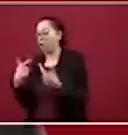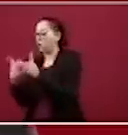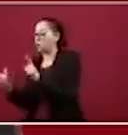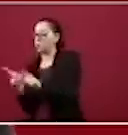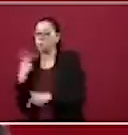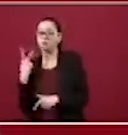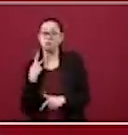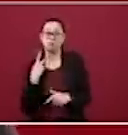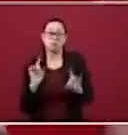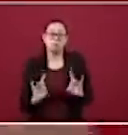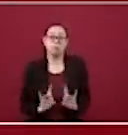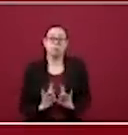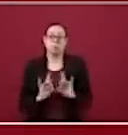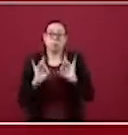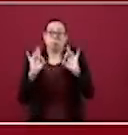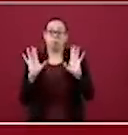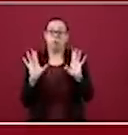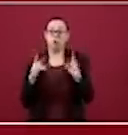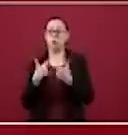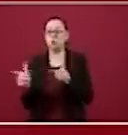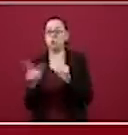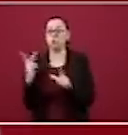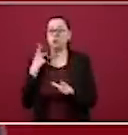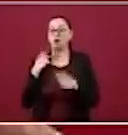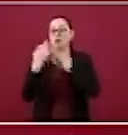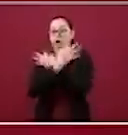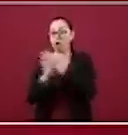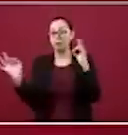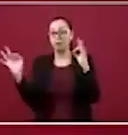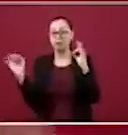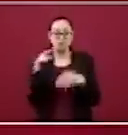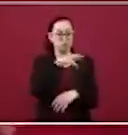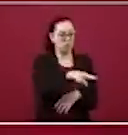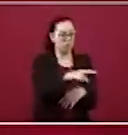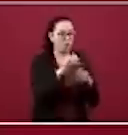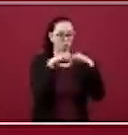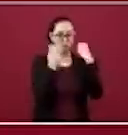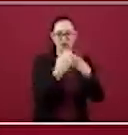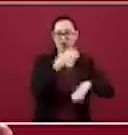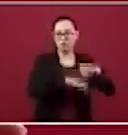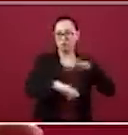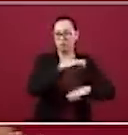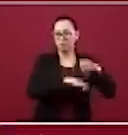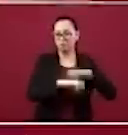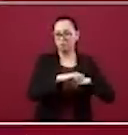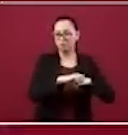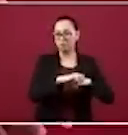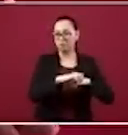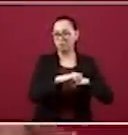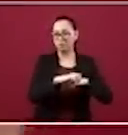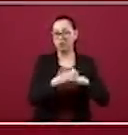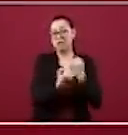coincidencia, declaraba un partido algo y la organización empresarial,